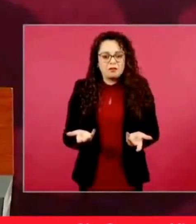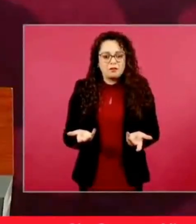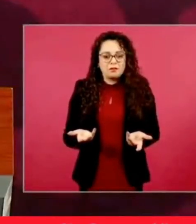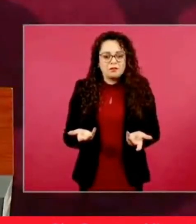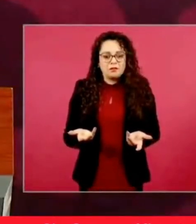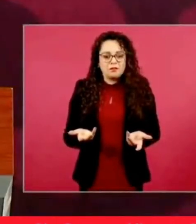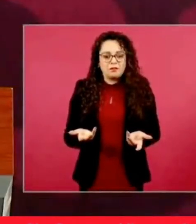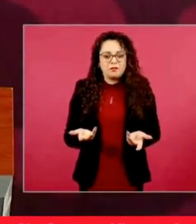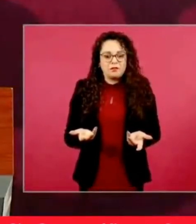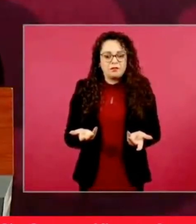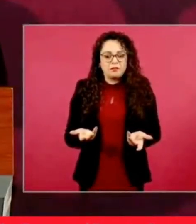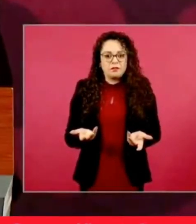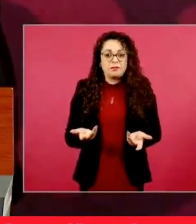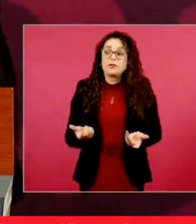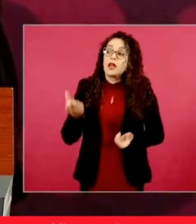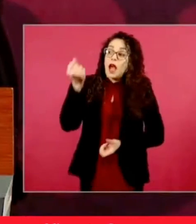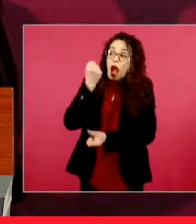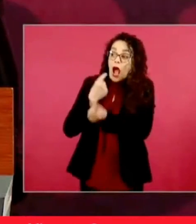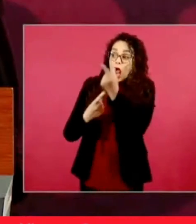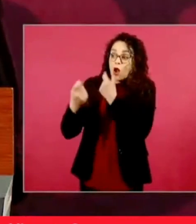unos son afortunados